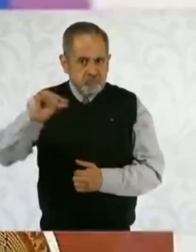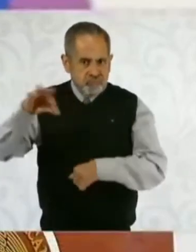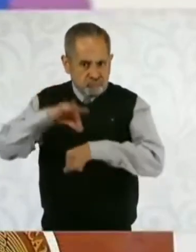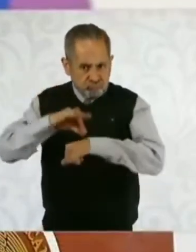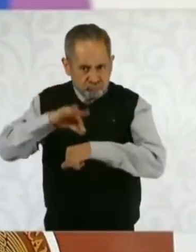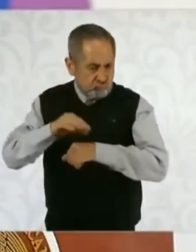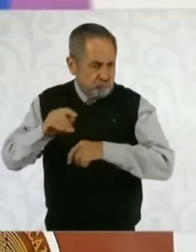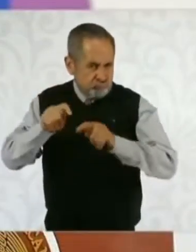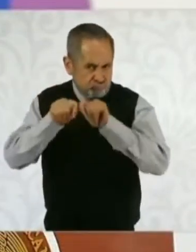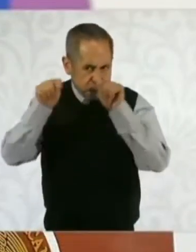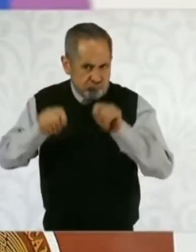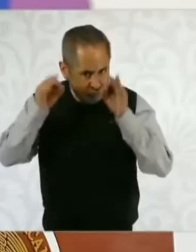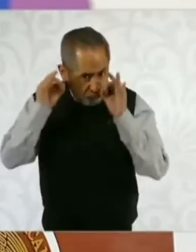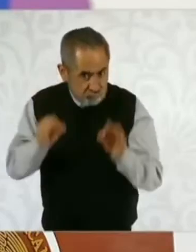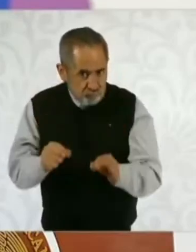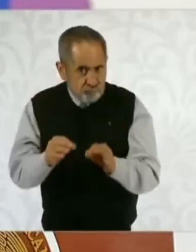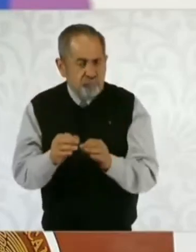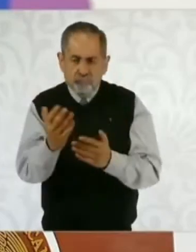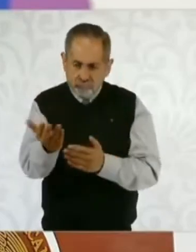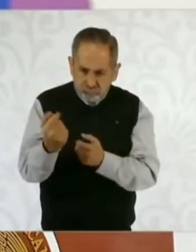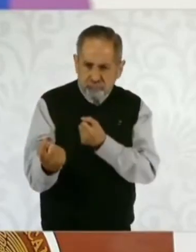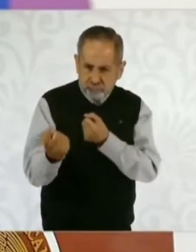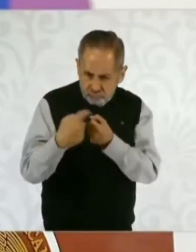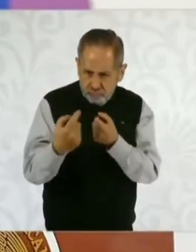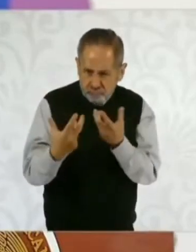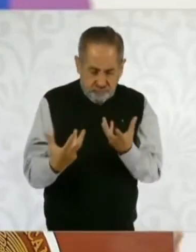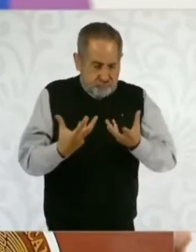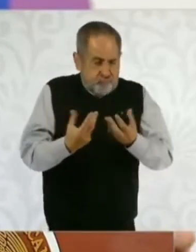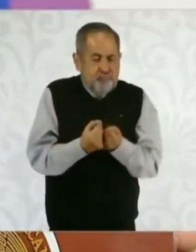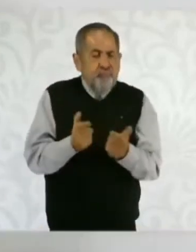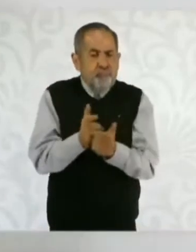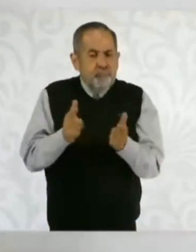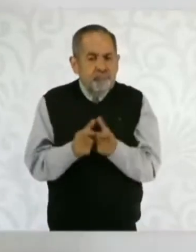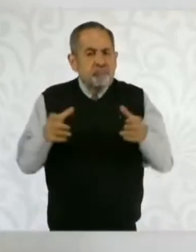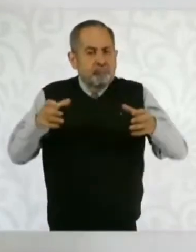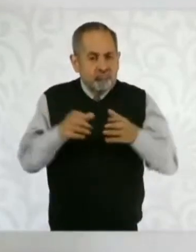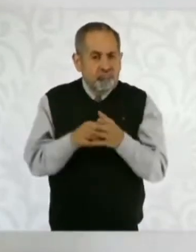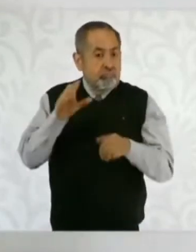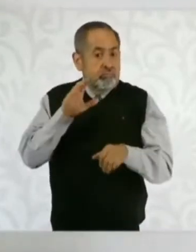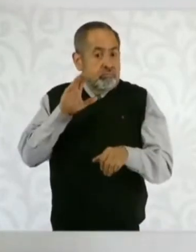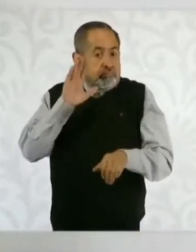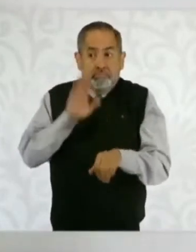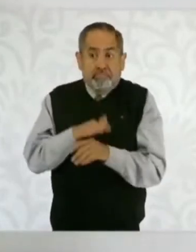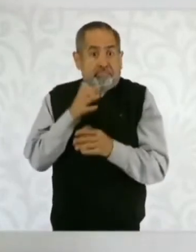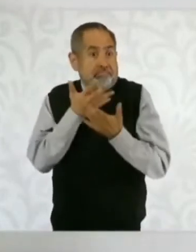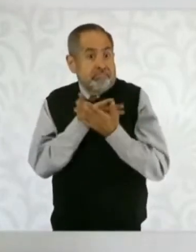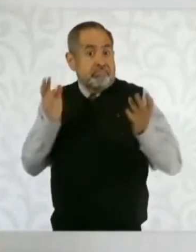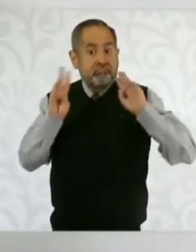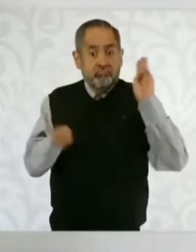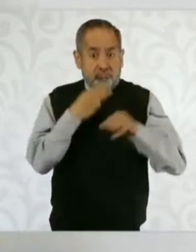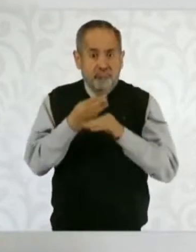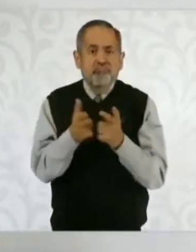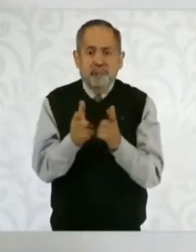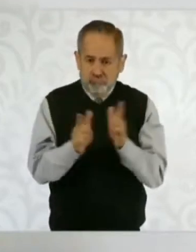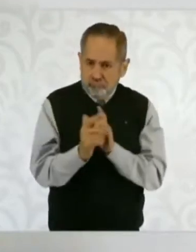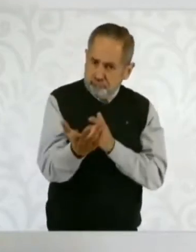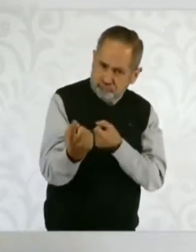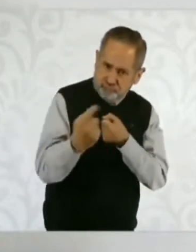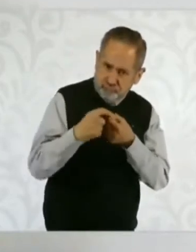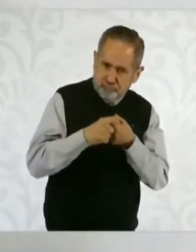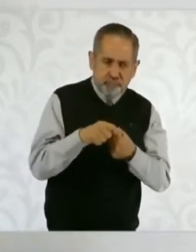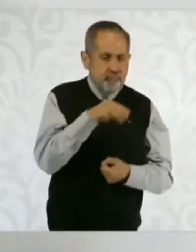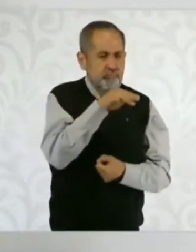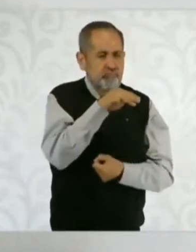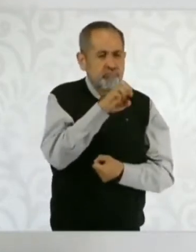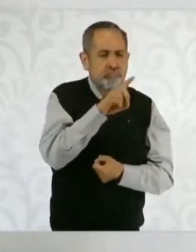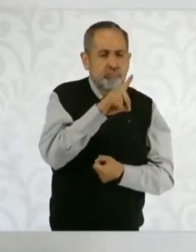la salud interesados en formar parte de la red de servicios públicos de salud más grandes del mundo a registrarse en